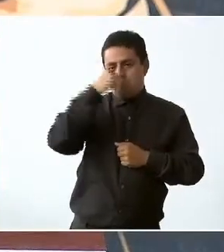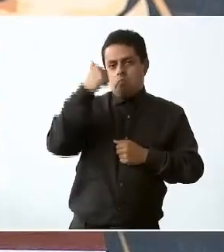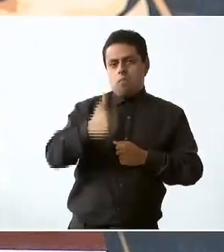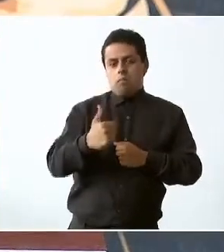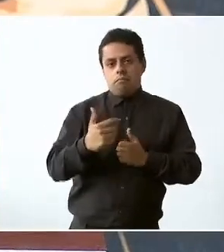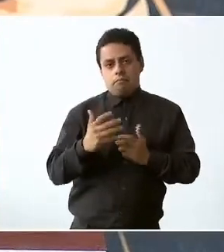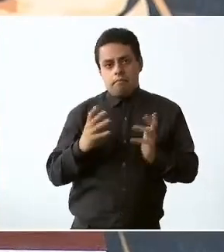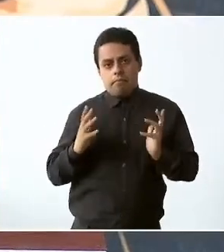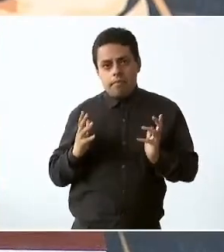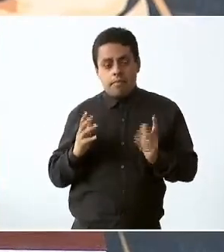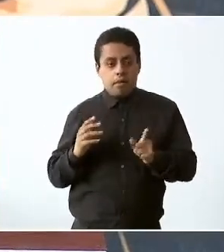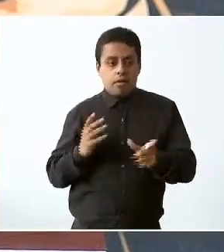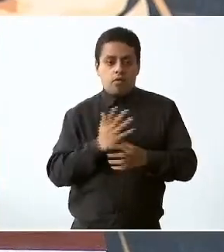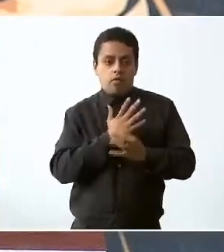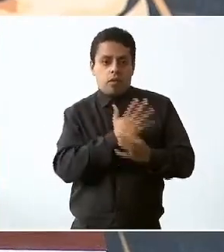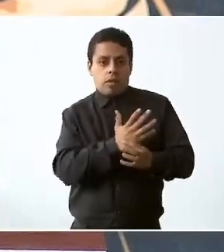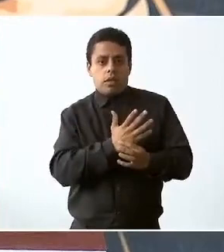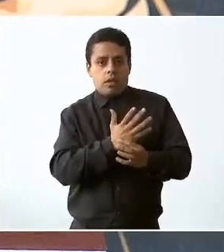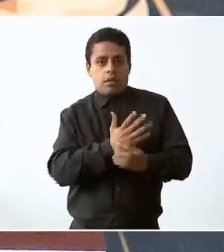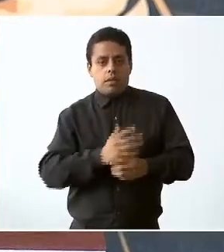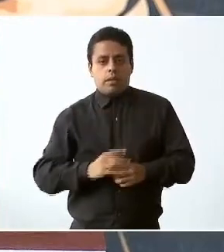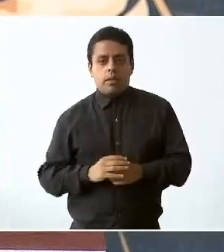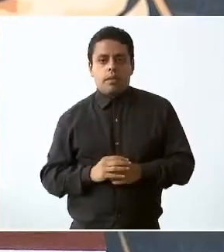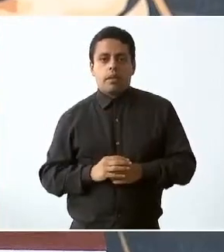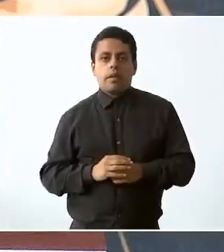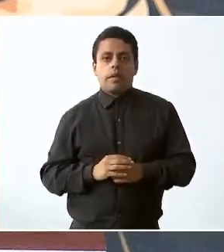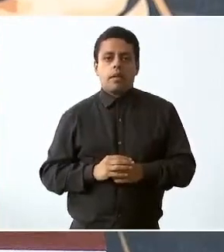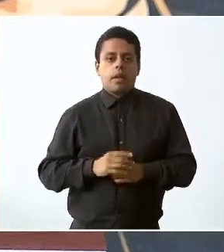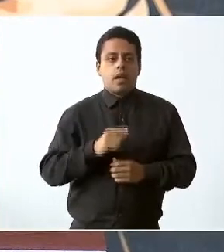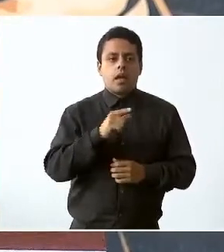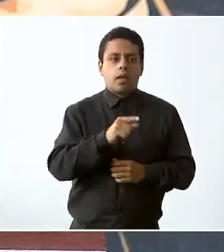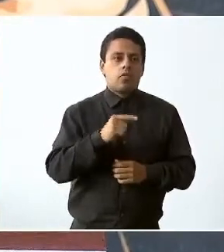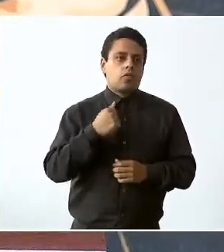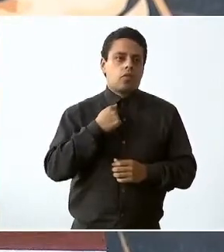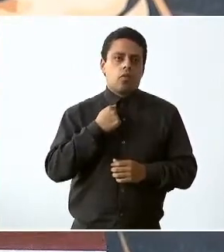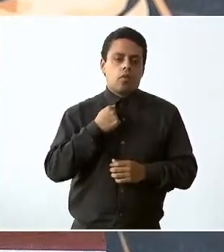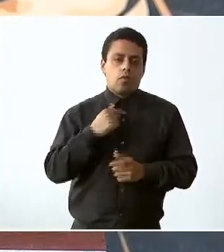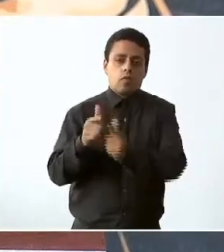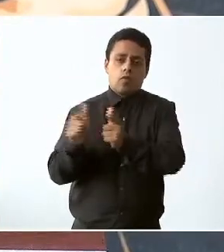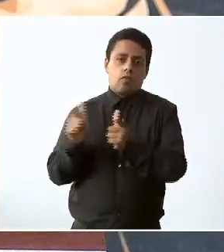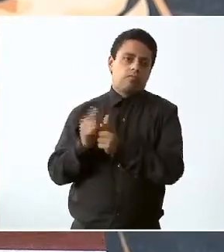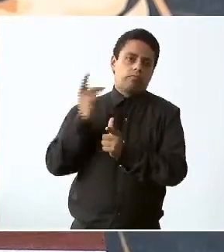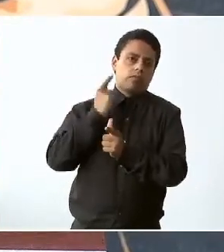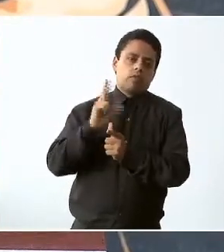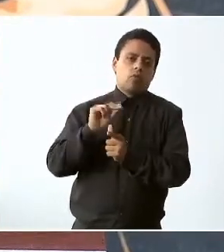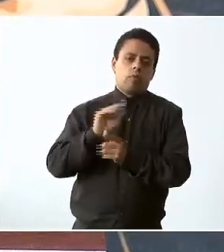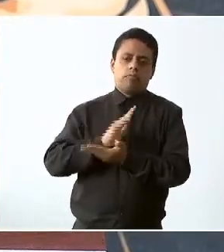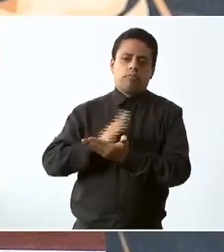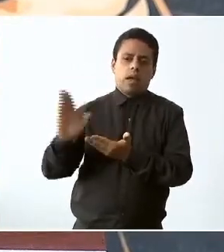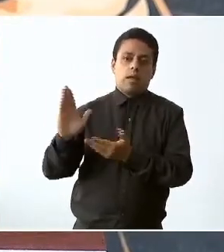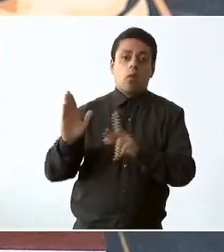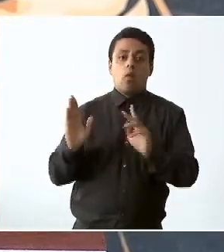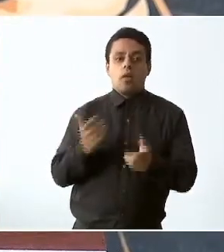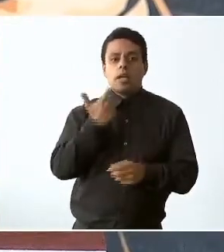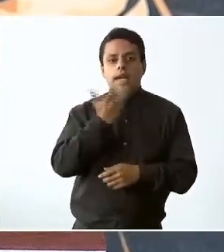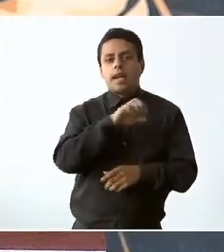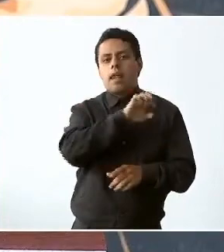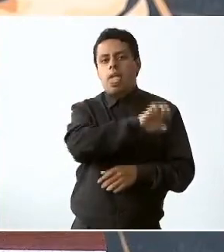moderación del supuesto apartidismo o tratan de engañar